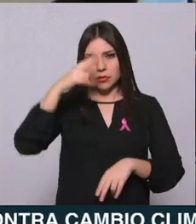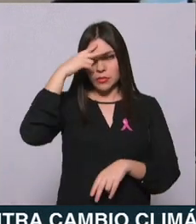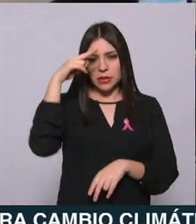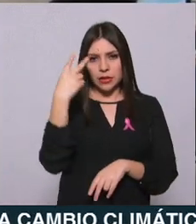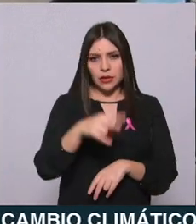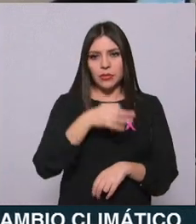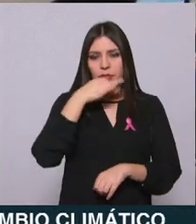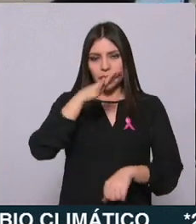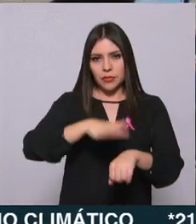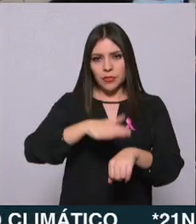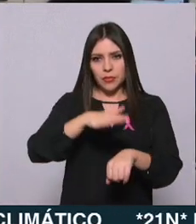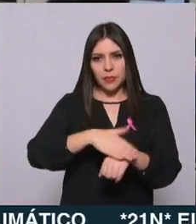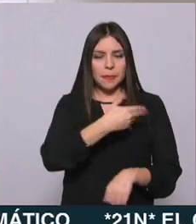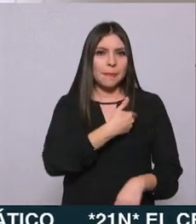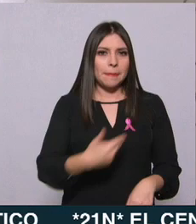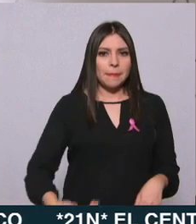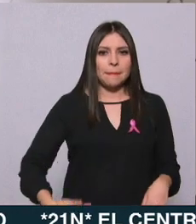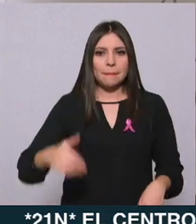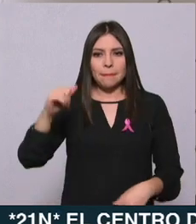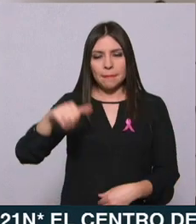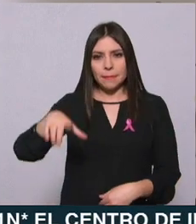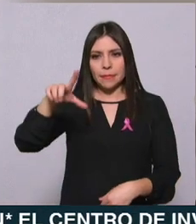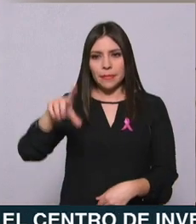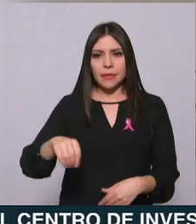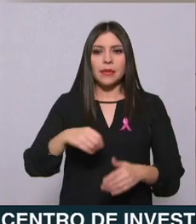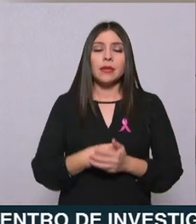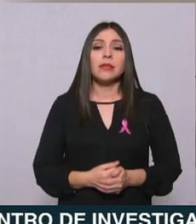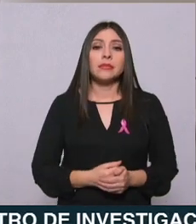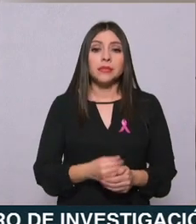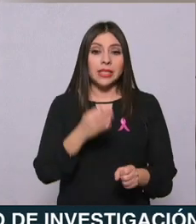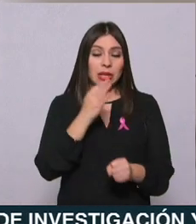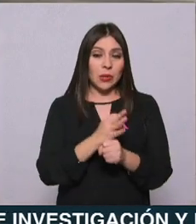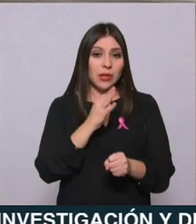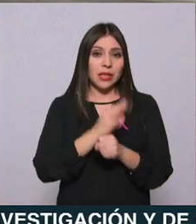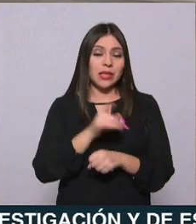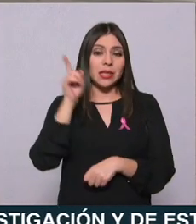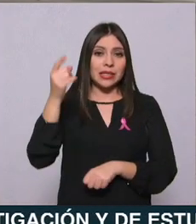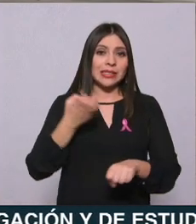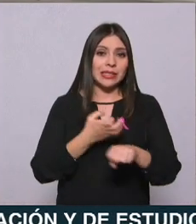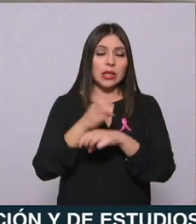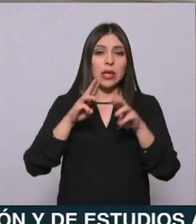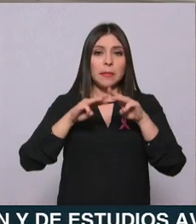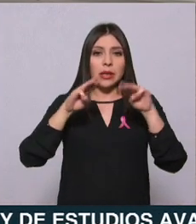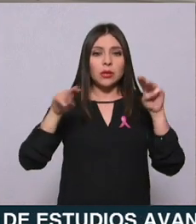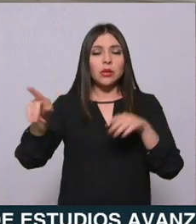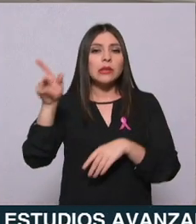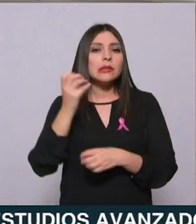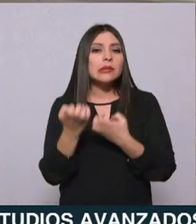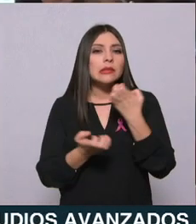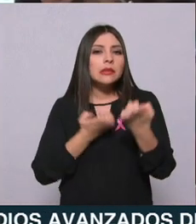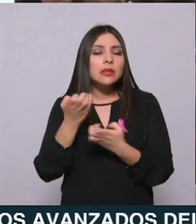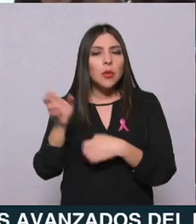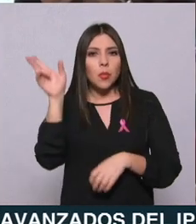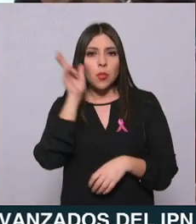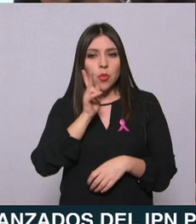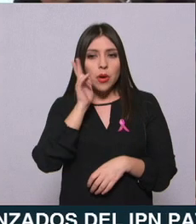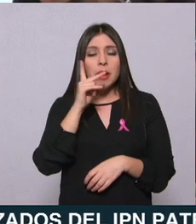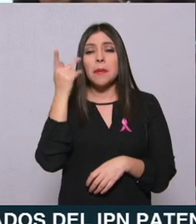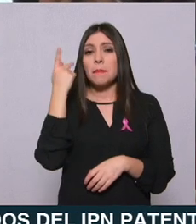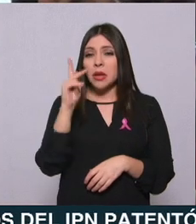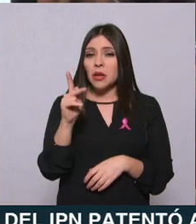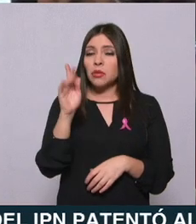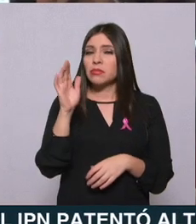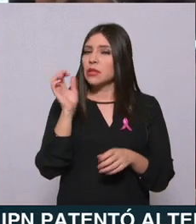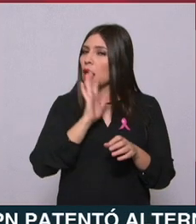López Obrador. Indicó que por ahora la prueba piloto se realiza en Michoacán, pero dejó claro que será un hecho que se aplicará en todas las